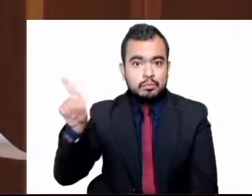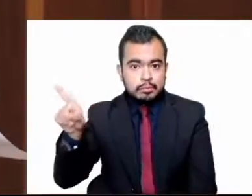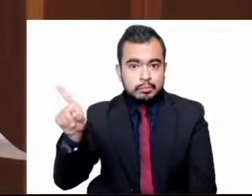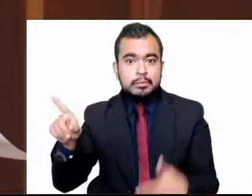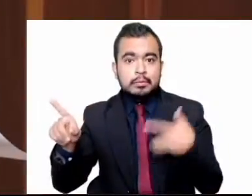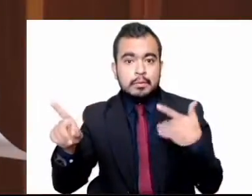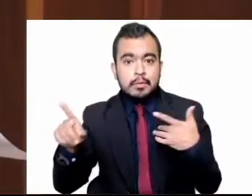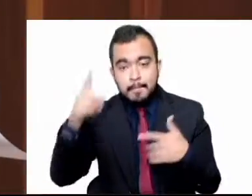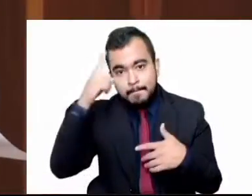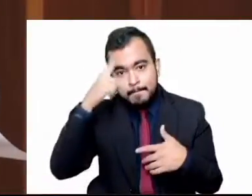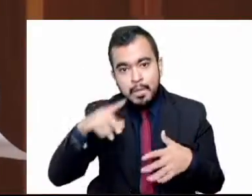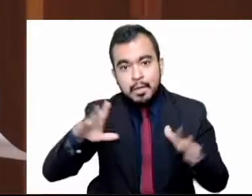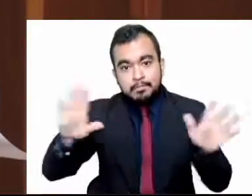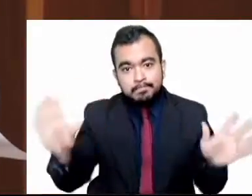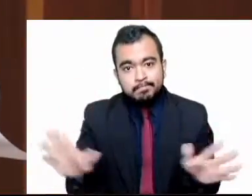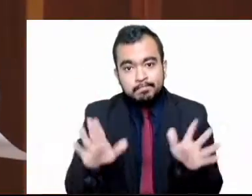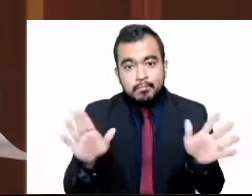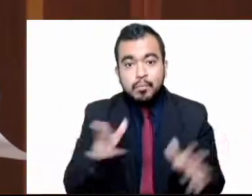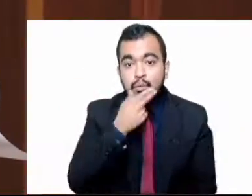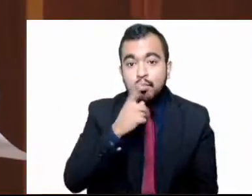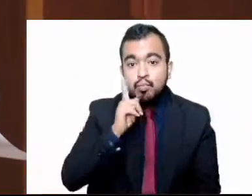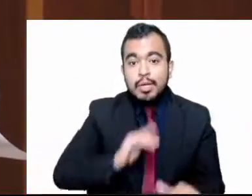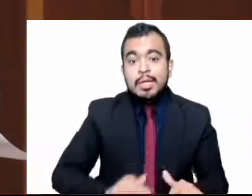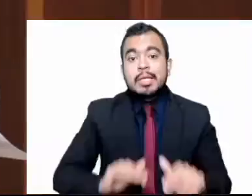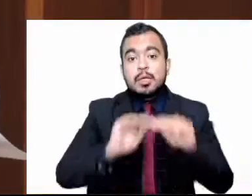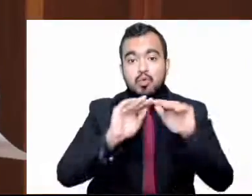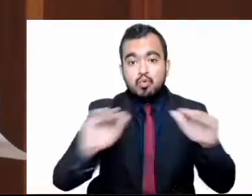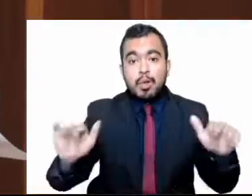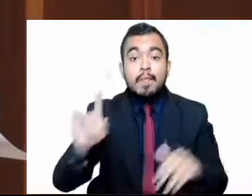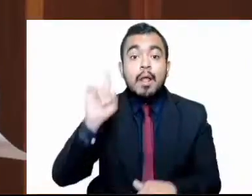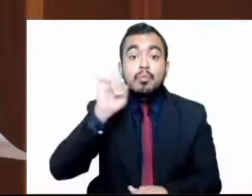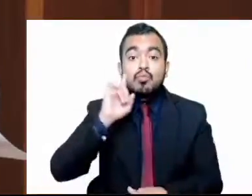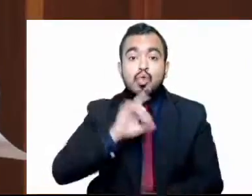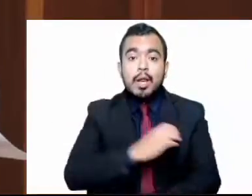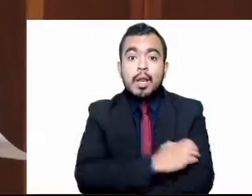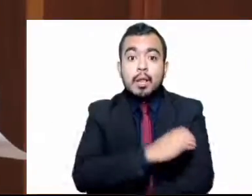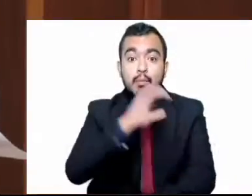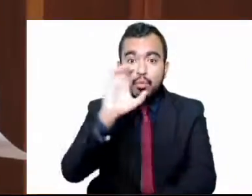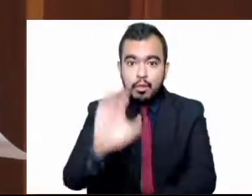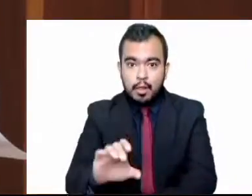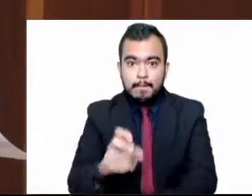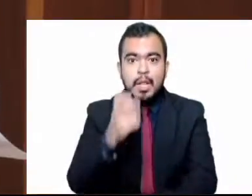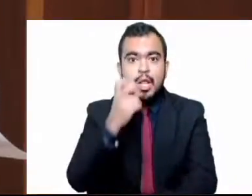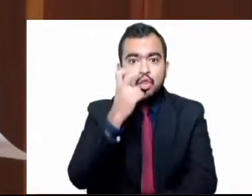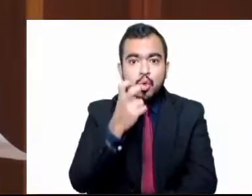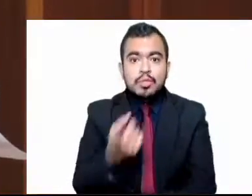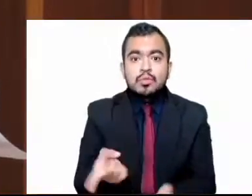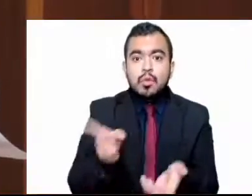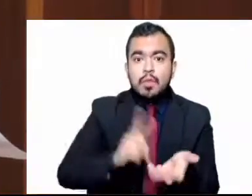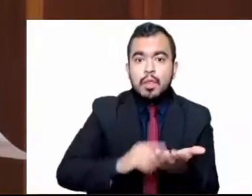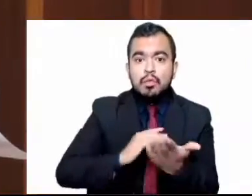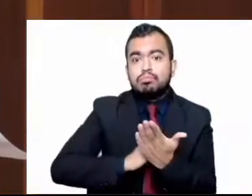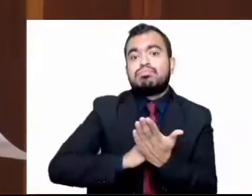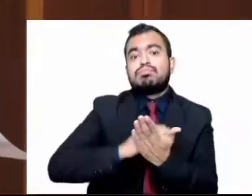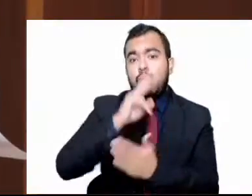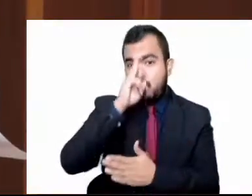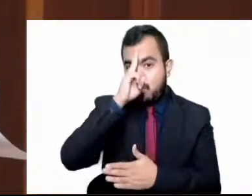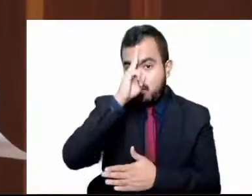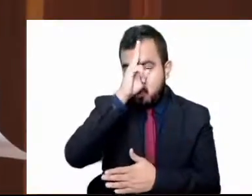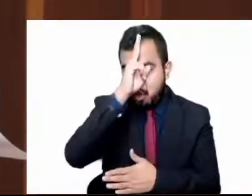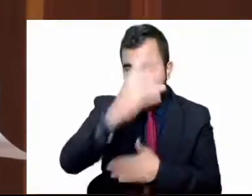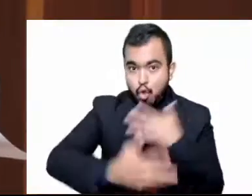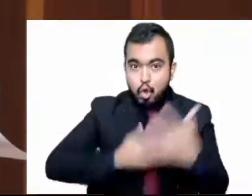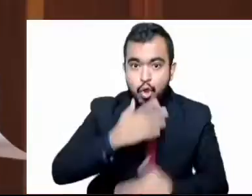la igualdad de género y el empoderamiento de la mujer, denominó a este fenómeno especial del incremento de la violencia contra las mujeres y